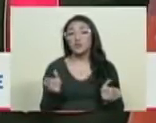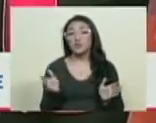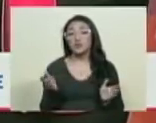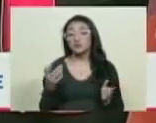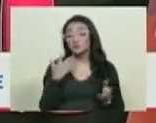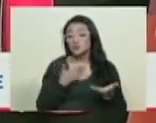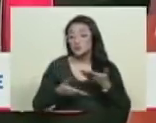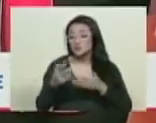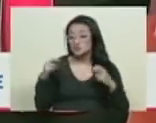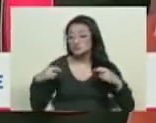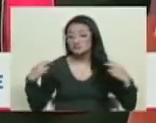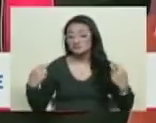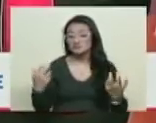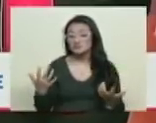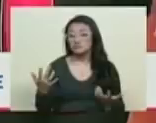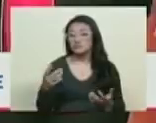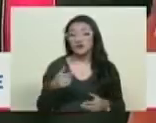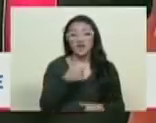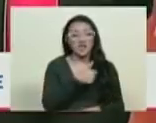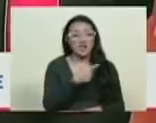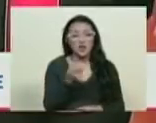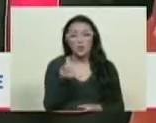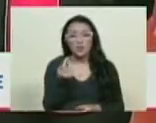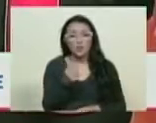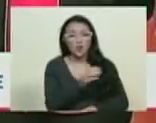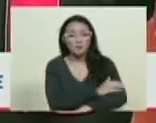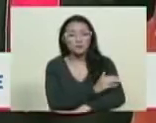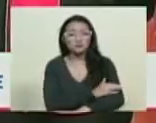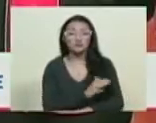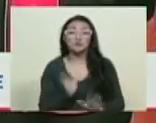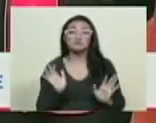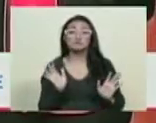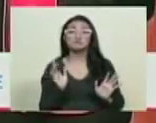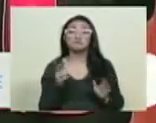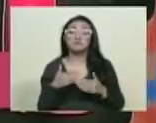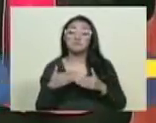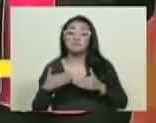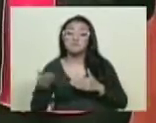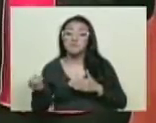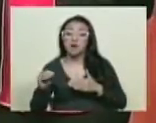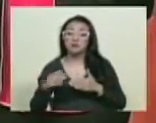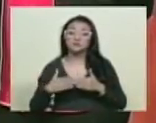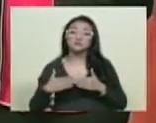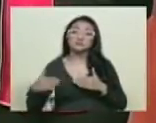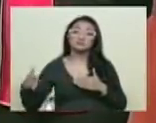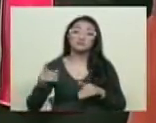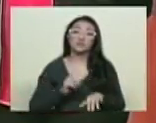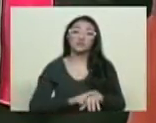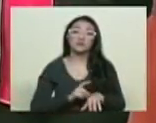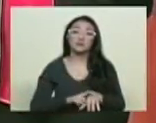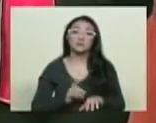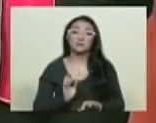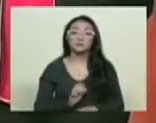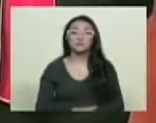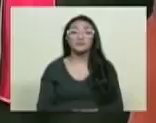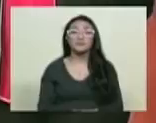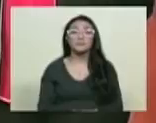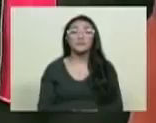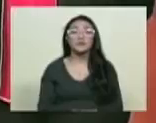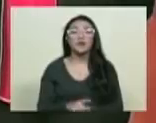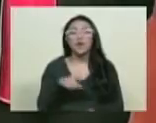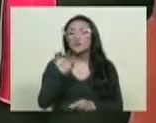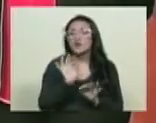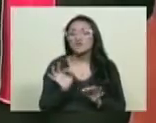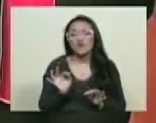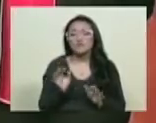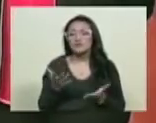ni los dirigentes de la oposición entonces pudiera durar un tiempo mayor lo que yo sí tengo fe es que la vía del diálogo en